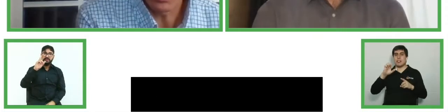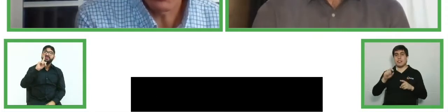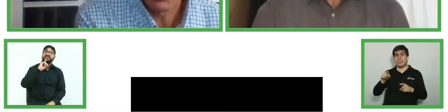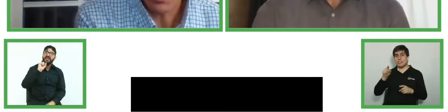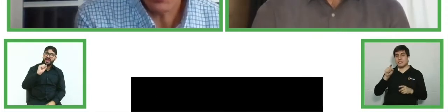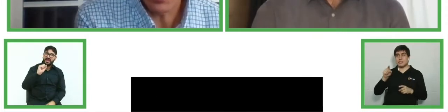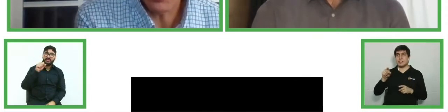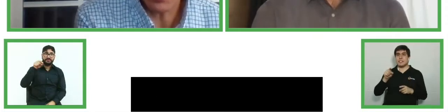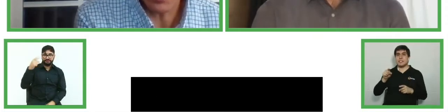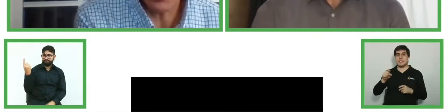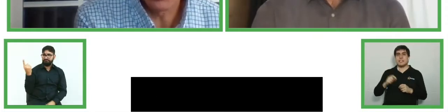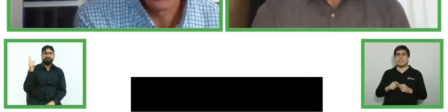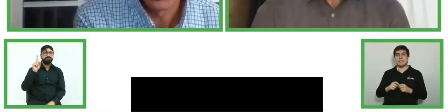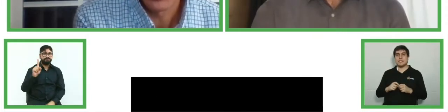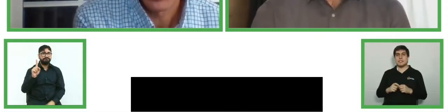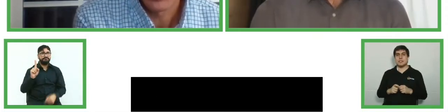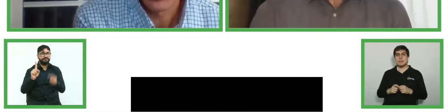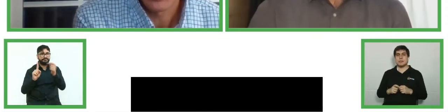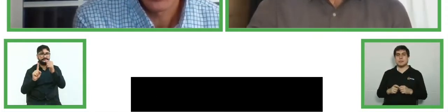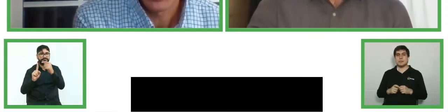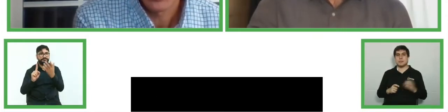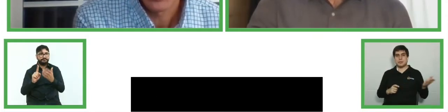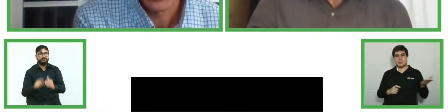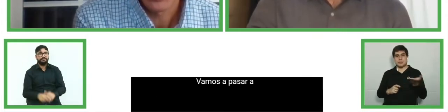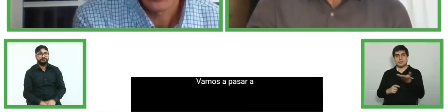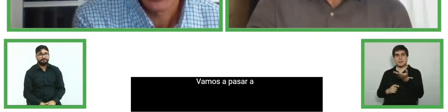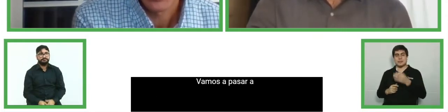So, adelante, Kyle.